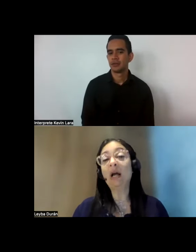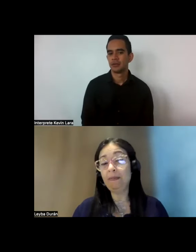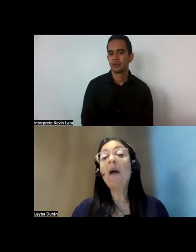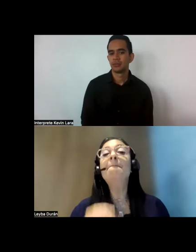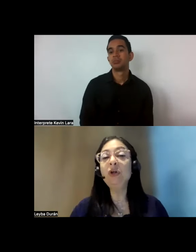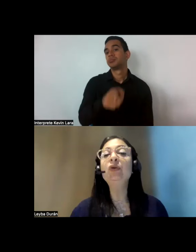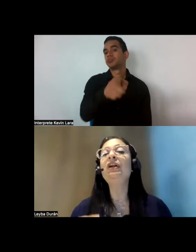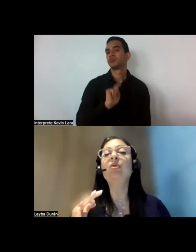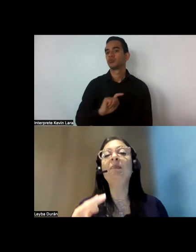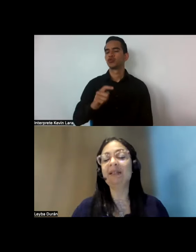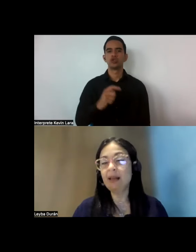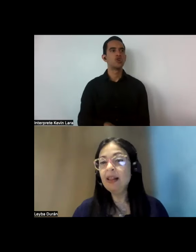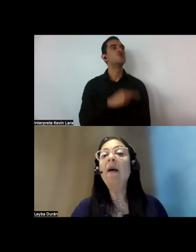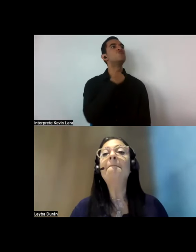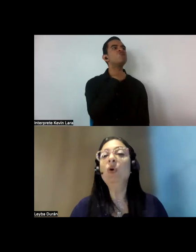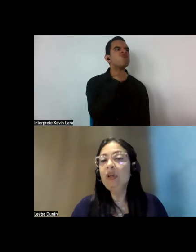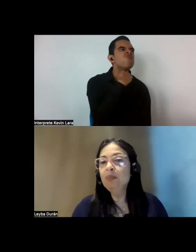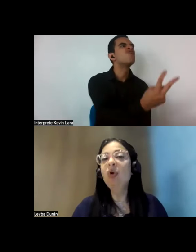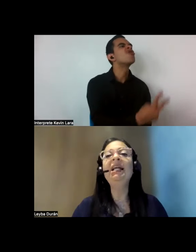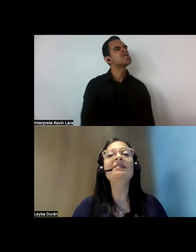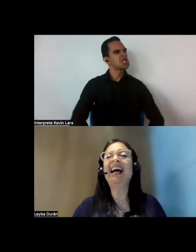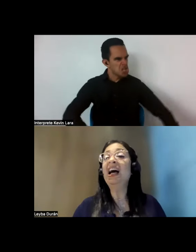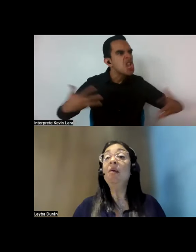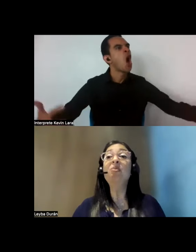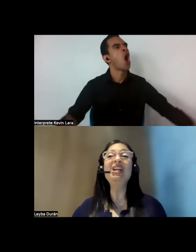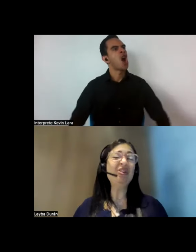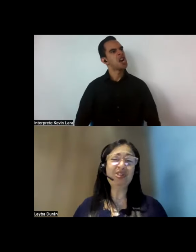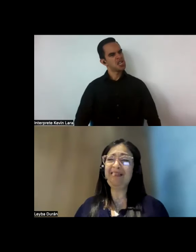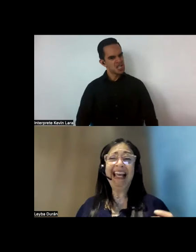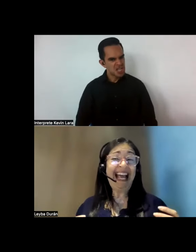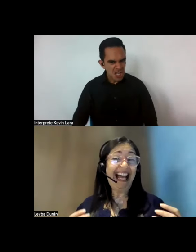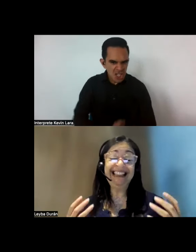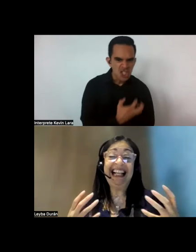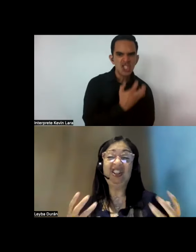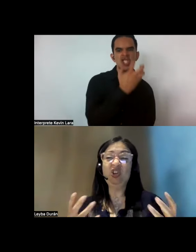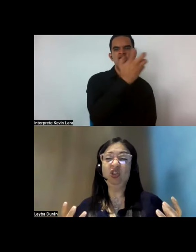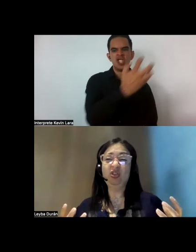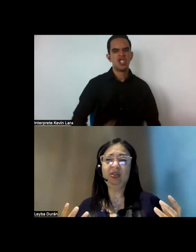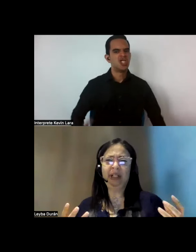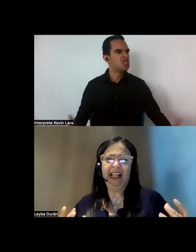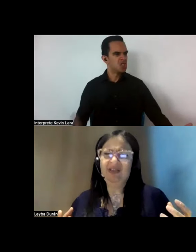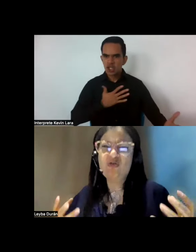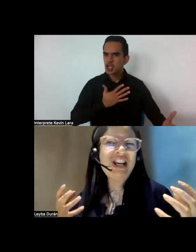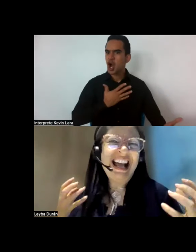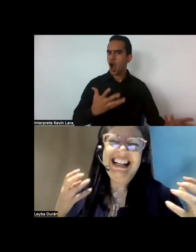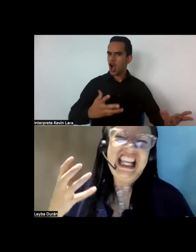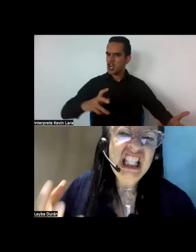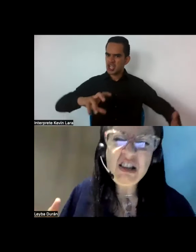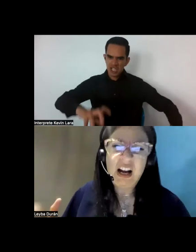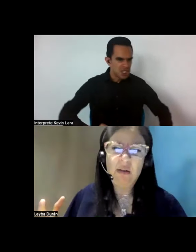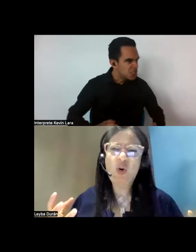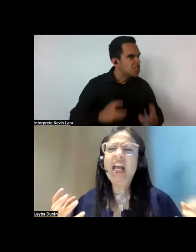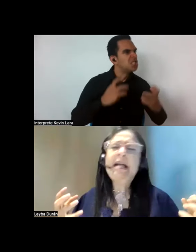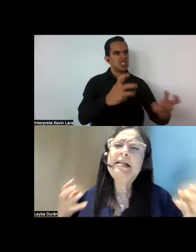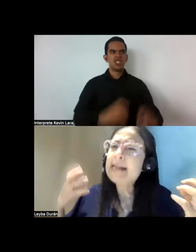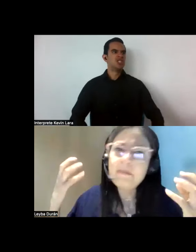Tal cual, voy con una voz pesada, voy molesta, voy inclusive hasta el tono. Miren, yo voy